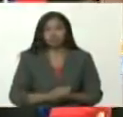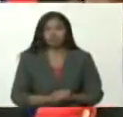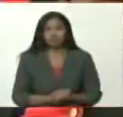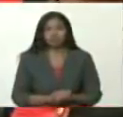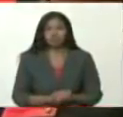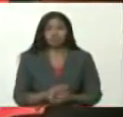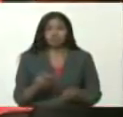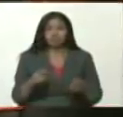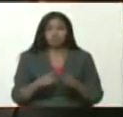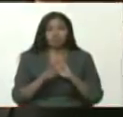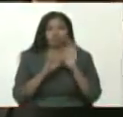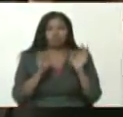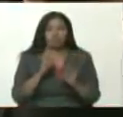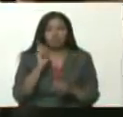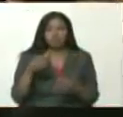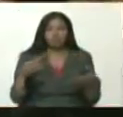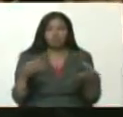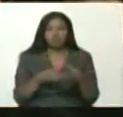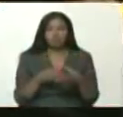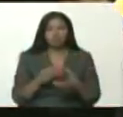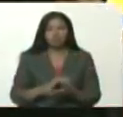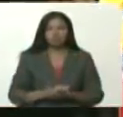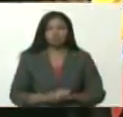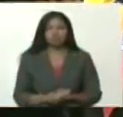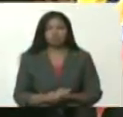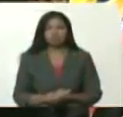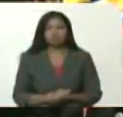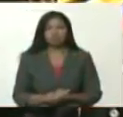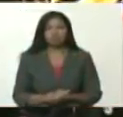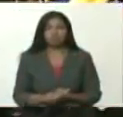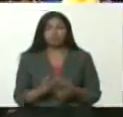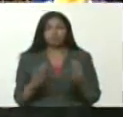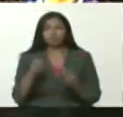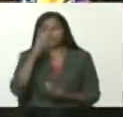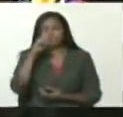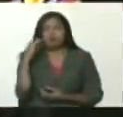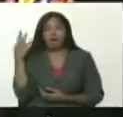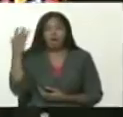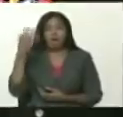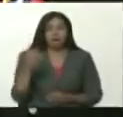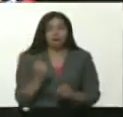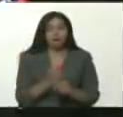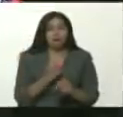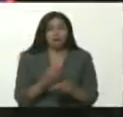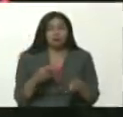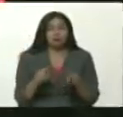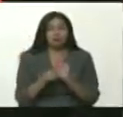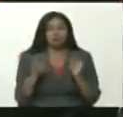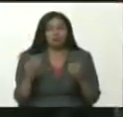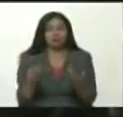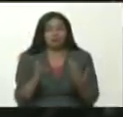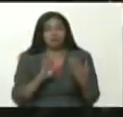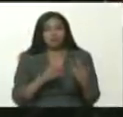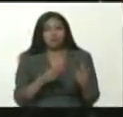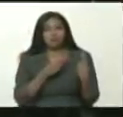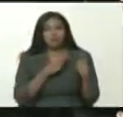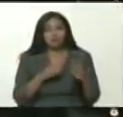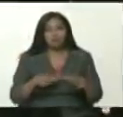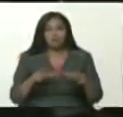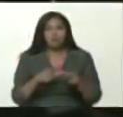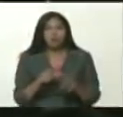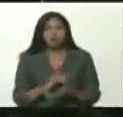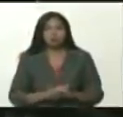forman parte de una agrupación que por muchos años estuvo trabajando por su cuenta en el barrio El